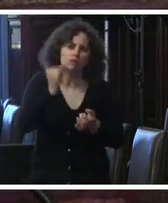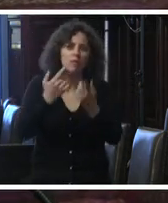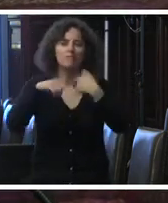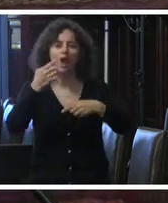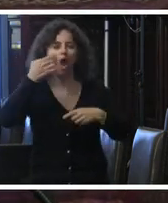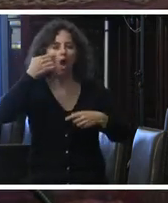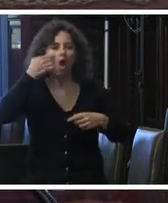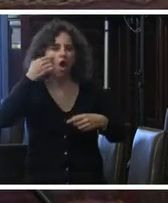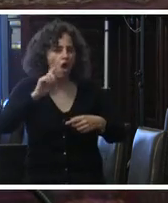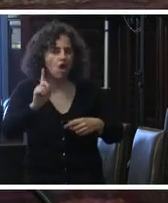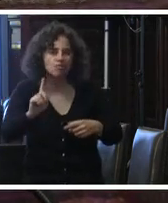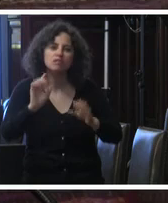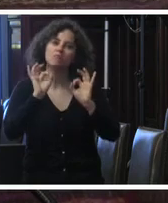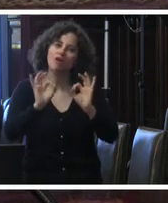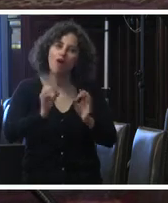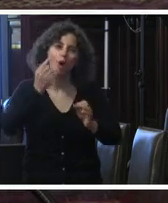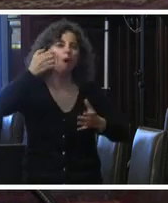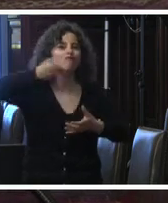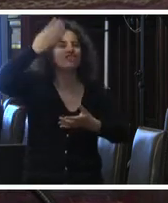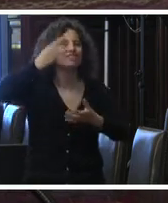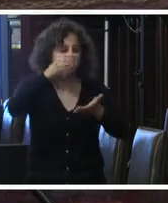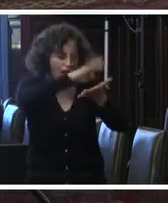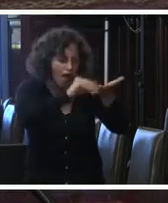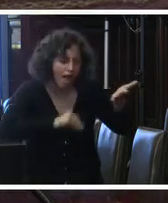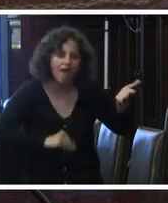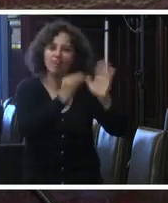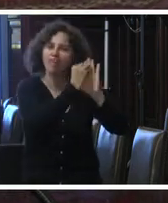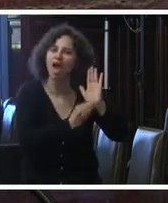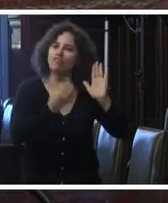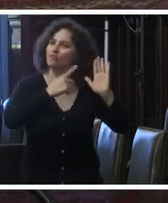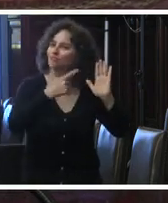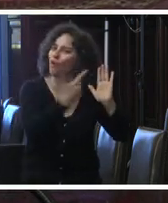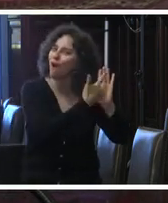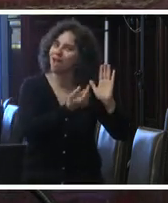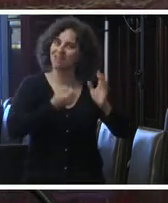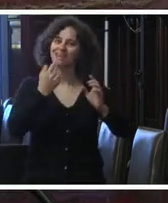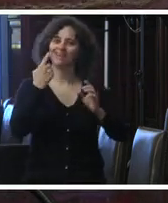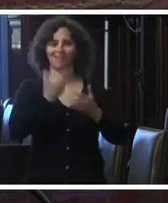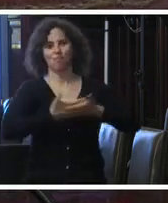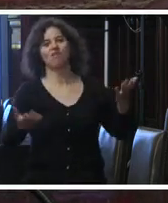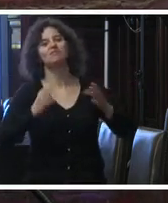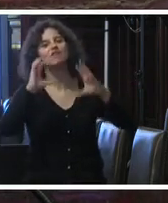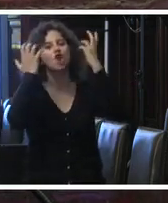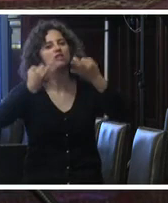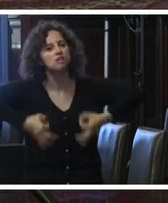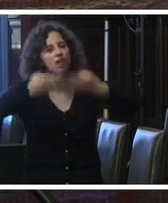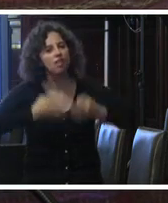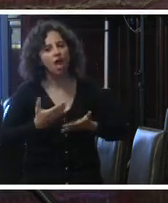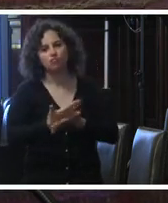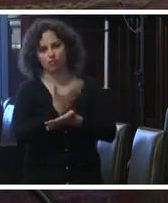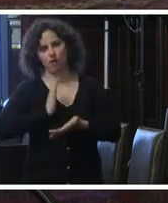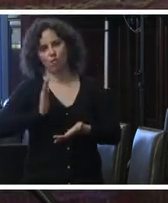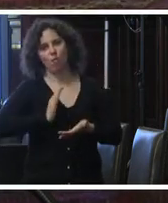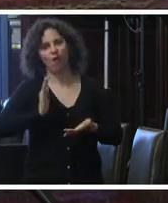no conocemos, no hay data oficial de nuestros estados que nos permitan dar cuenta de la magnitud de la violencia que están sufriendo